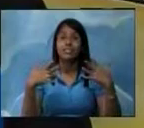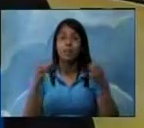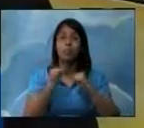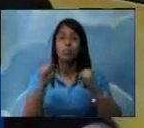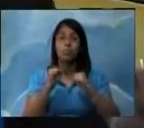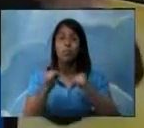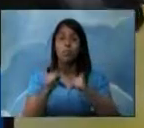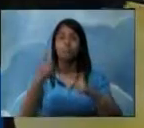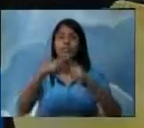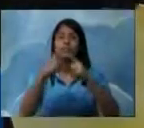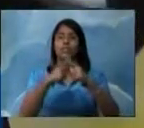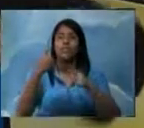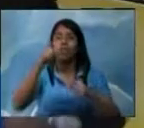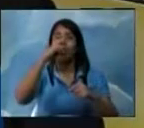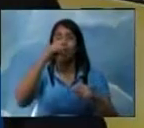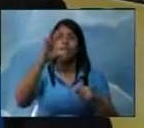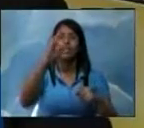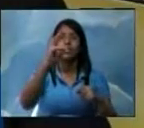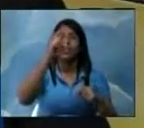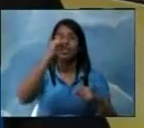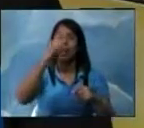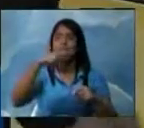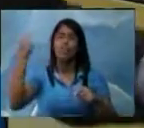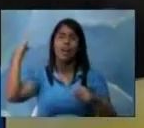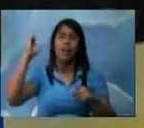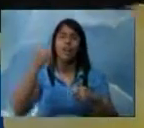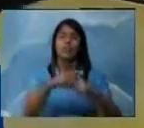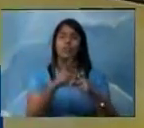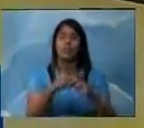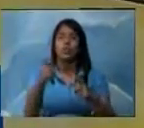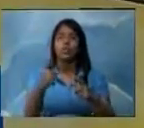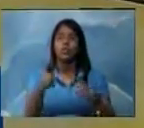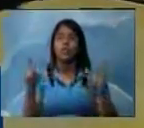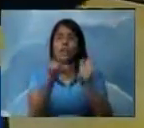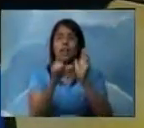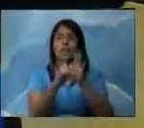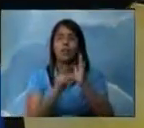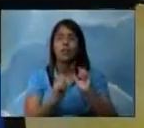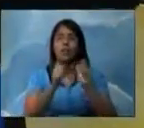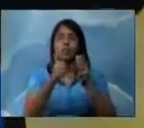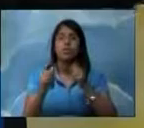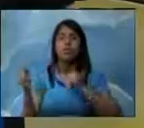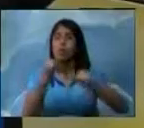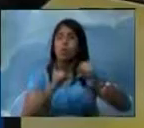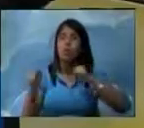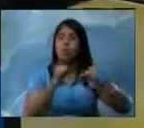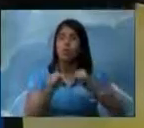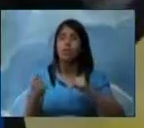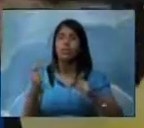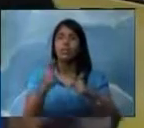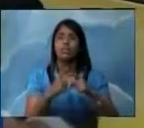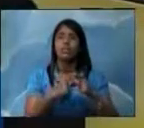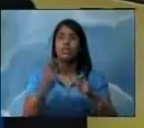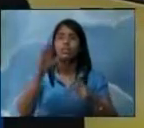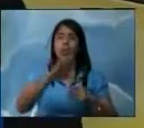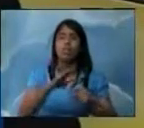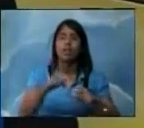liceo Hunda. Estoy hablando de los años 70. Y entonces el liceo comenzó a moverse. Y yo estaba en